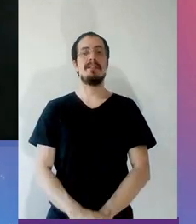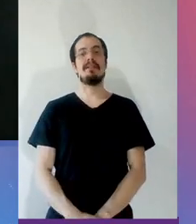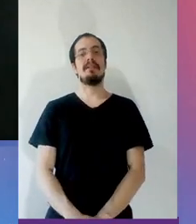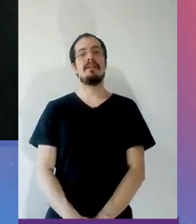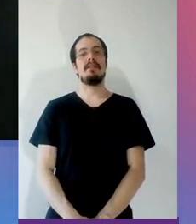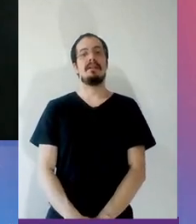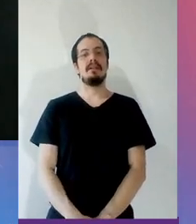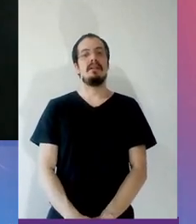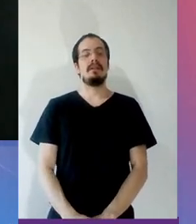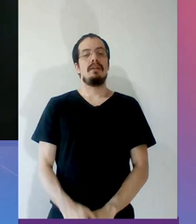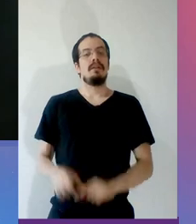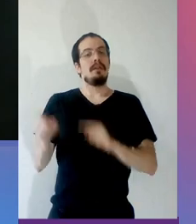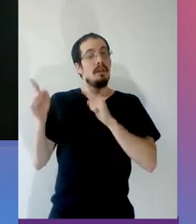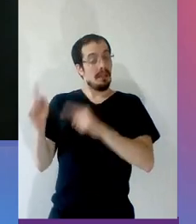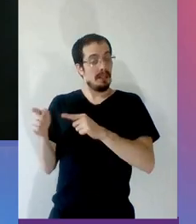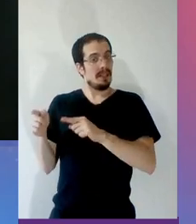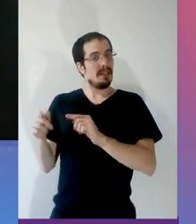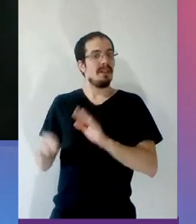un nivel